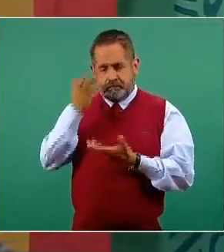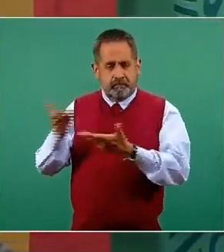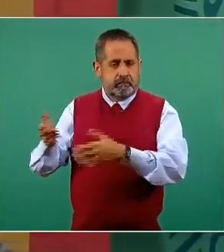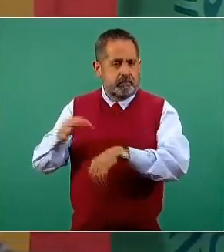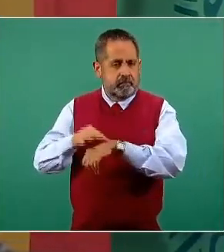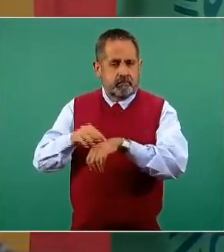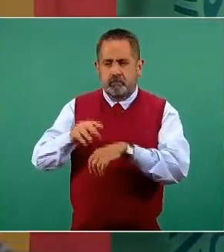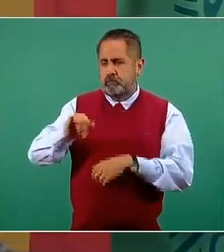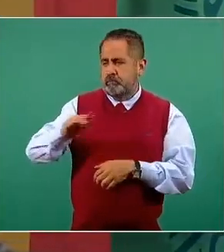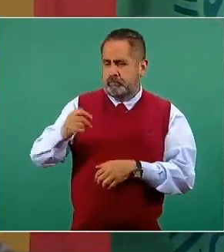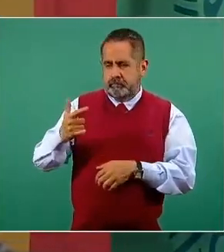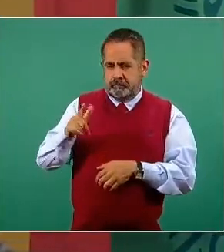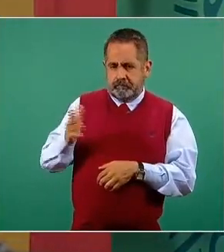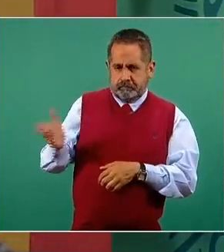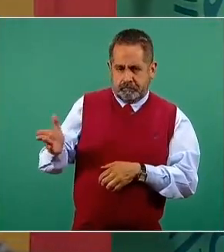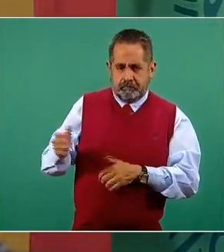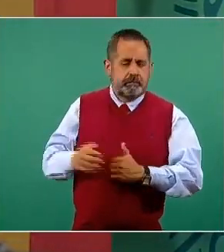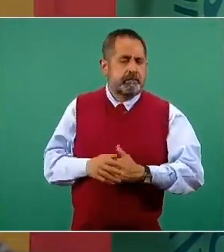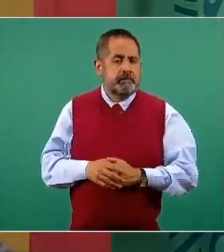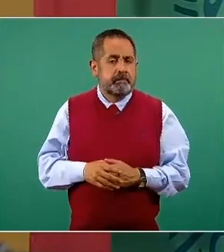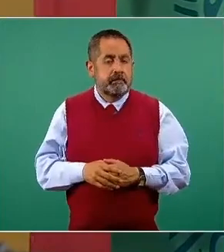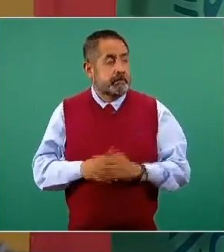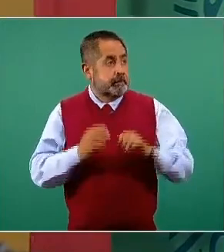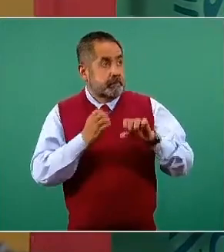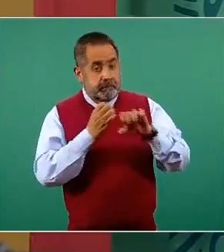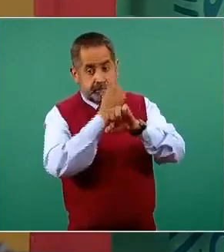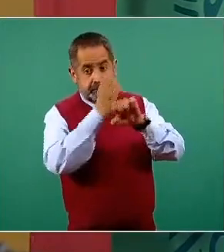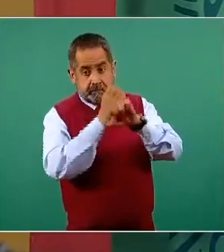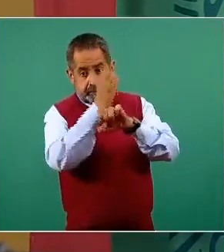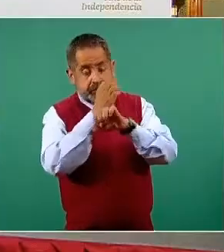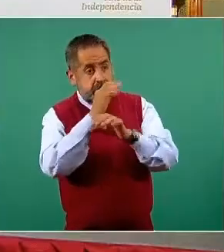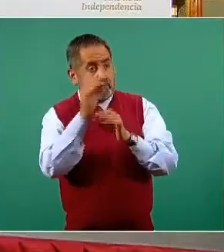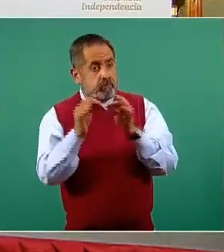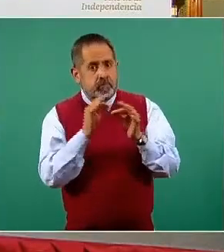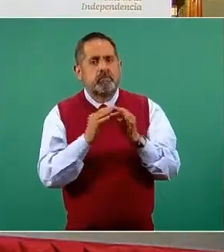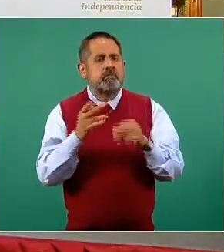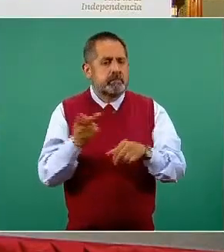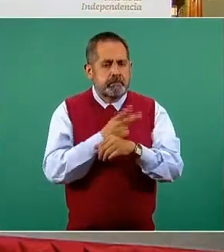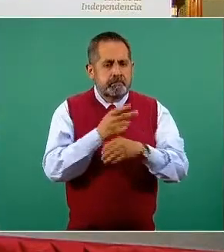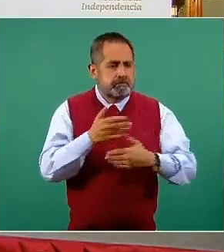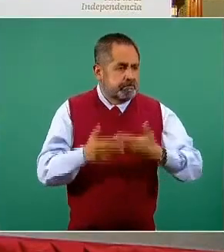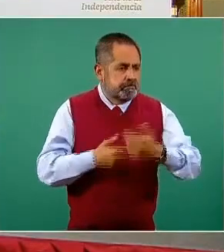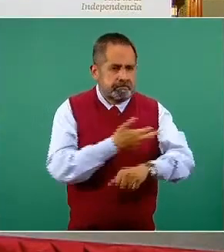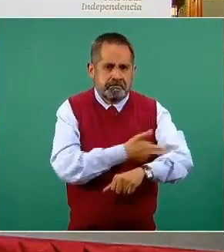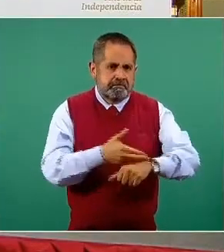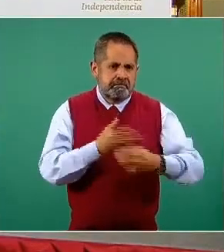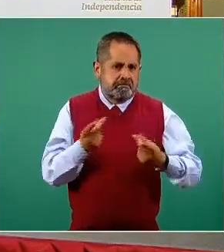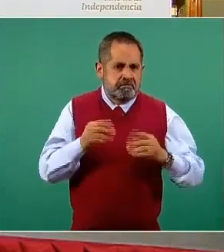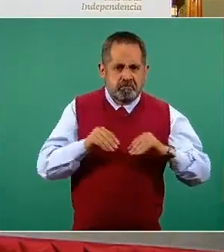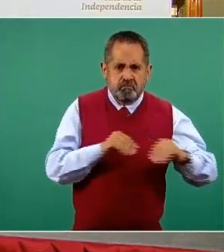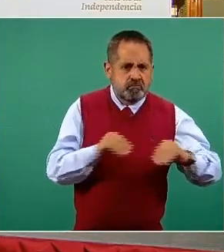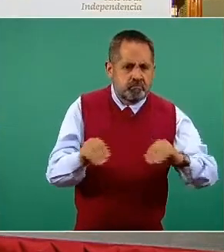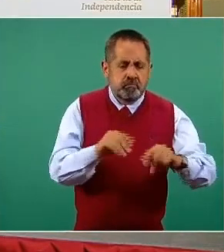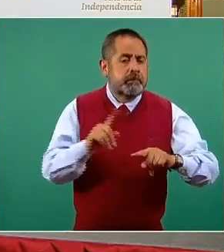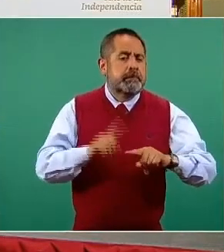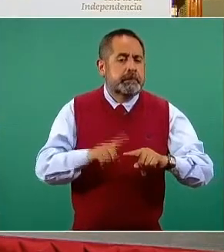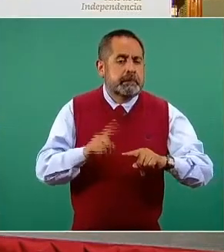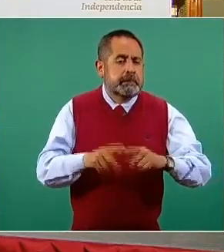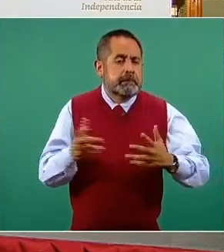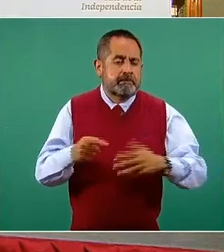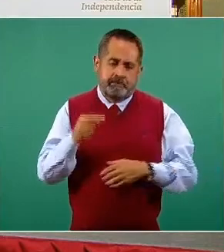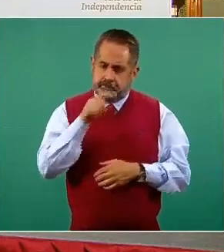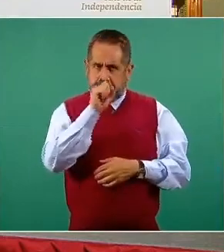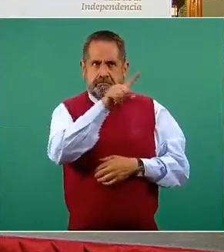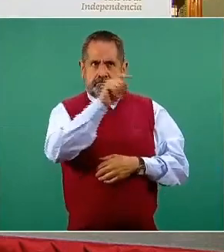muchos de las entidades federativas, una buena parte de la capacidad operativa proviene precisamente de